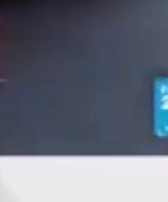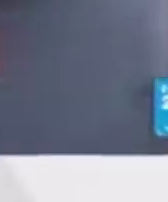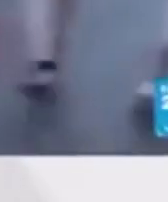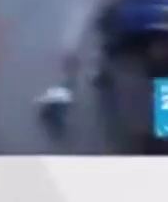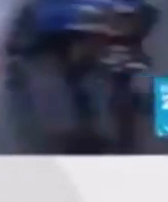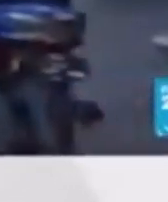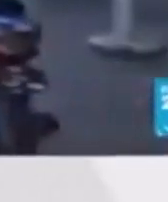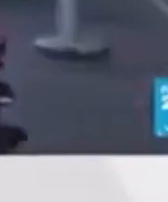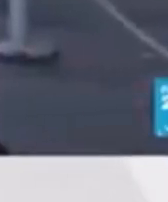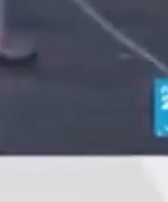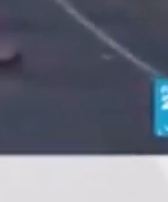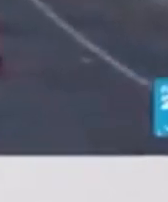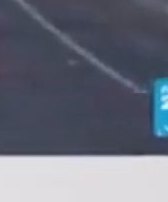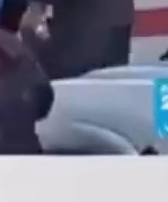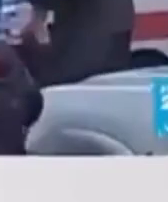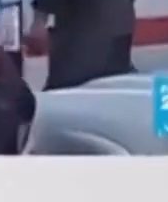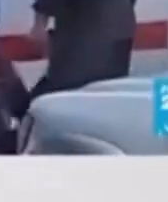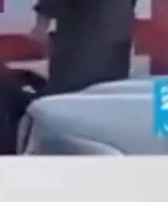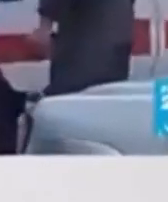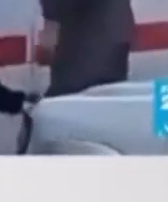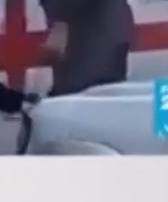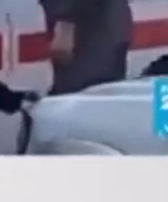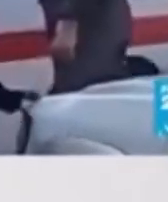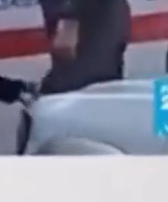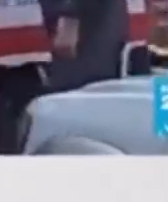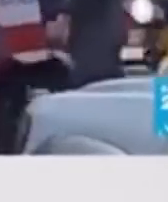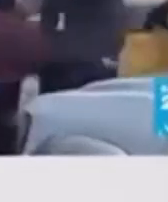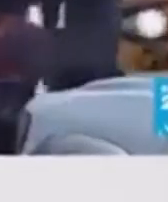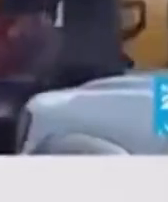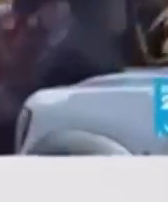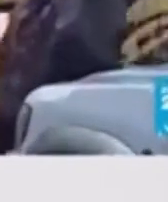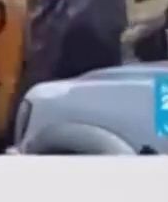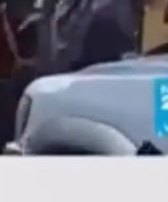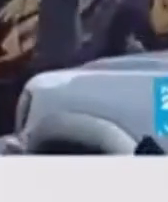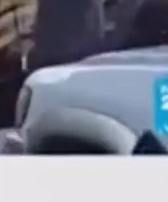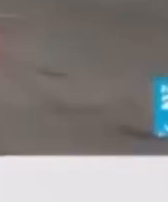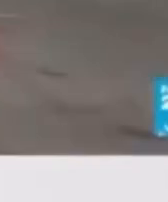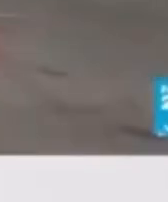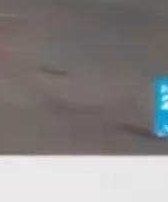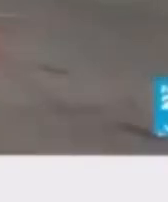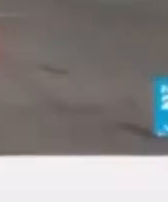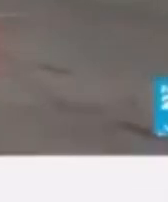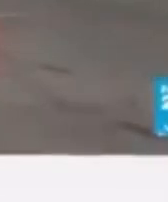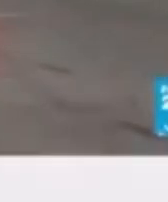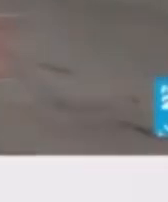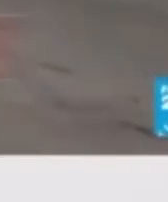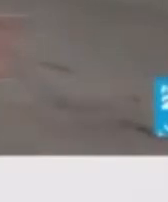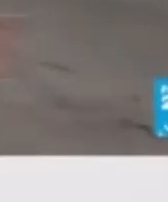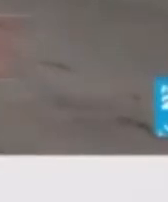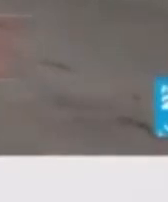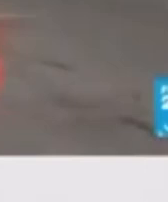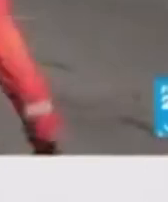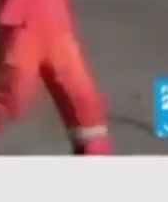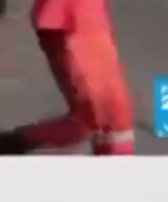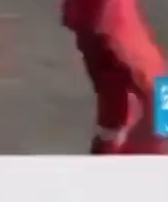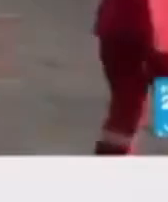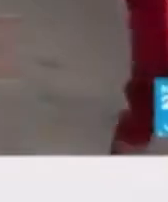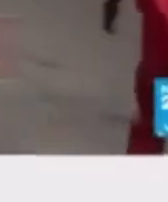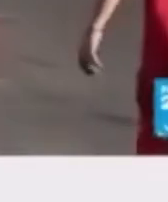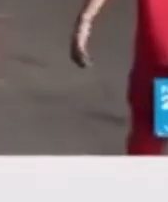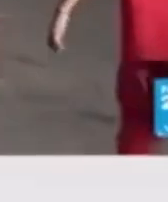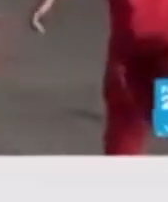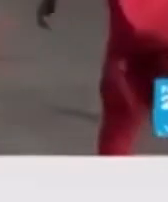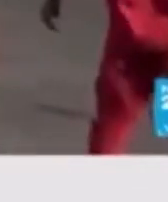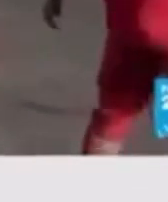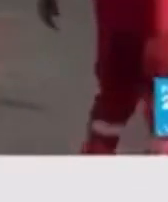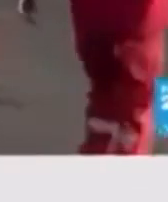de declaración oficial, Hezbollah y el gobierno libanés consideran de primera mano que ha sido